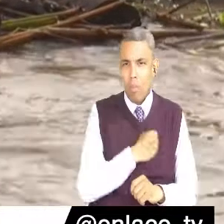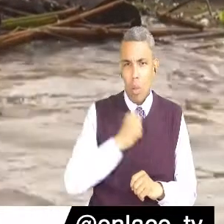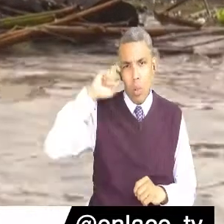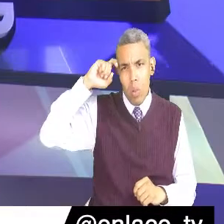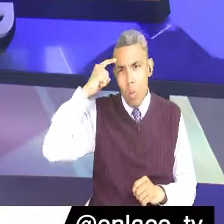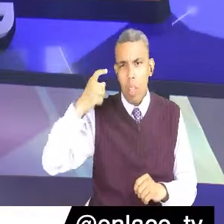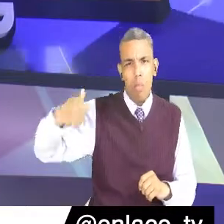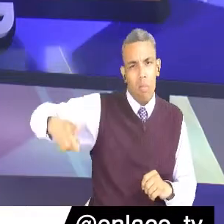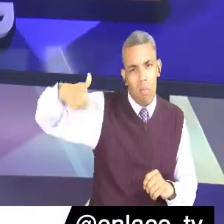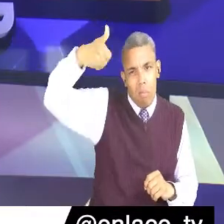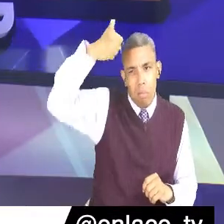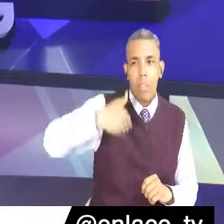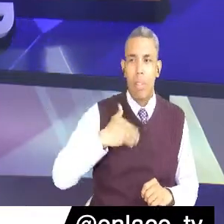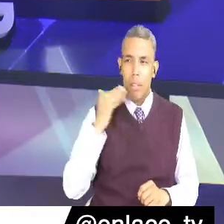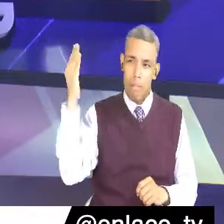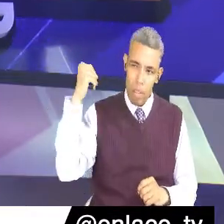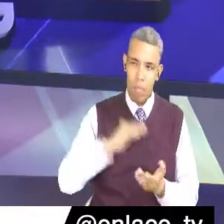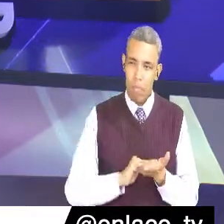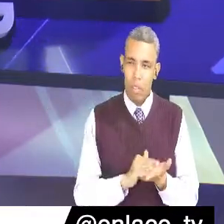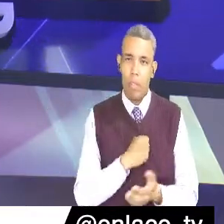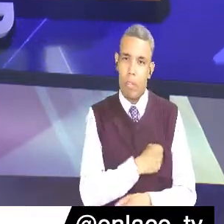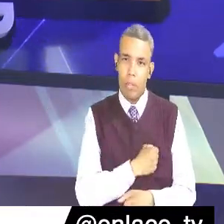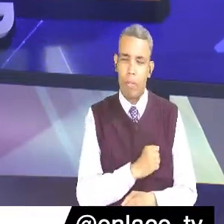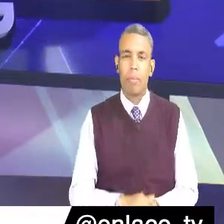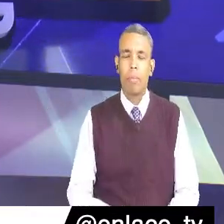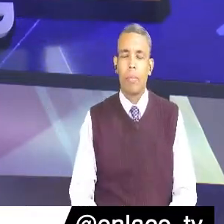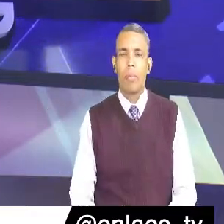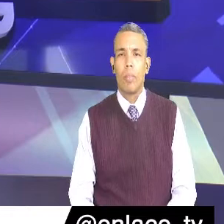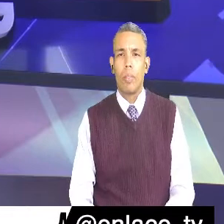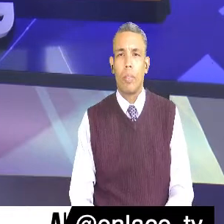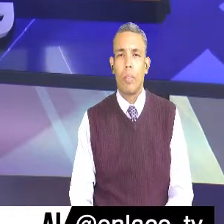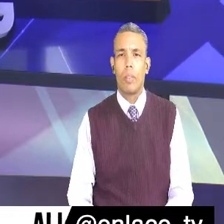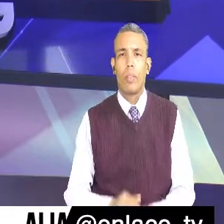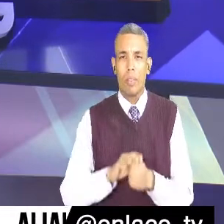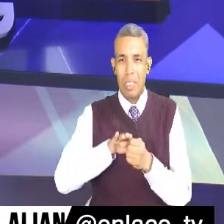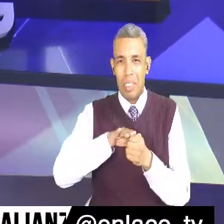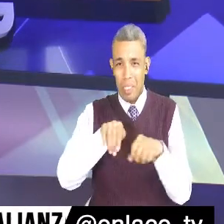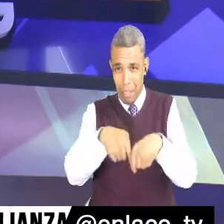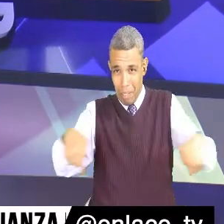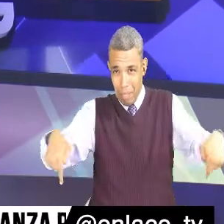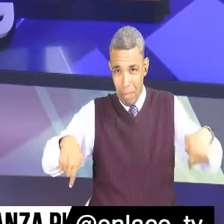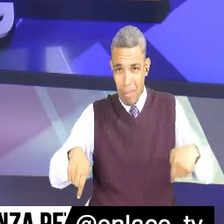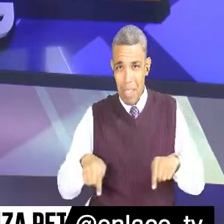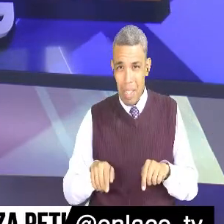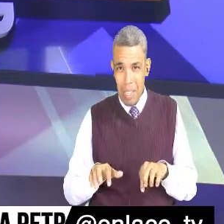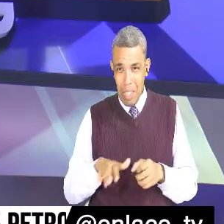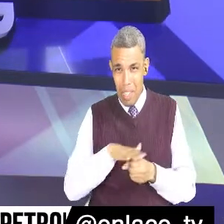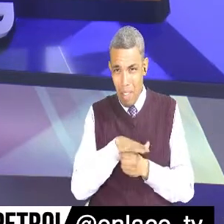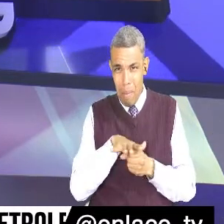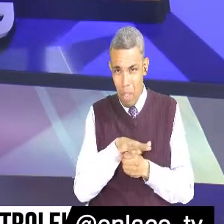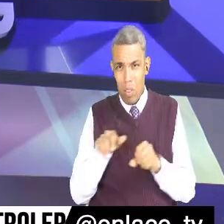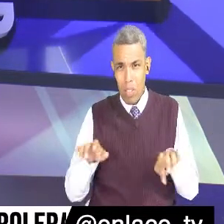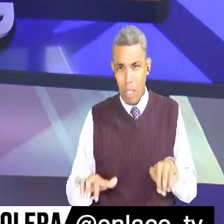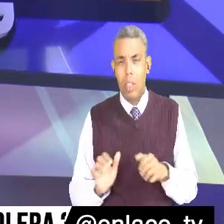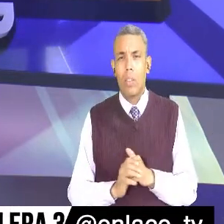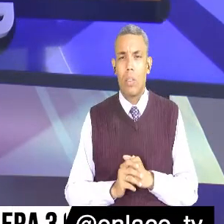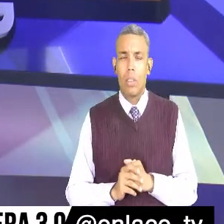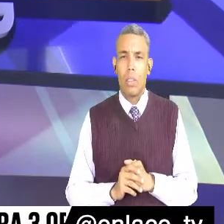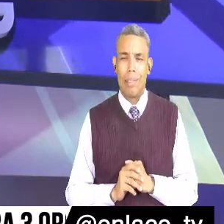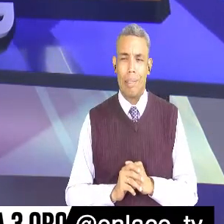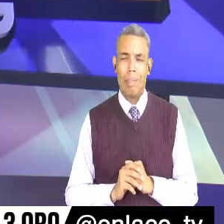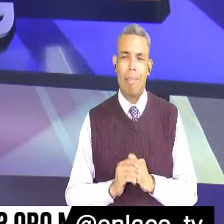competentes. Por su parte, el secretario de Medio Ambiente, Alejandro Borges, se pronunció. El funcionario asegura que se hará una revisión en la zona para